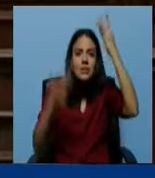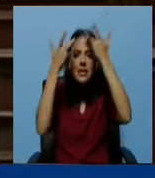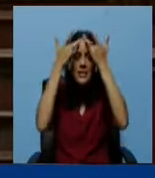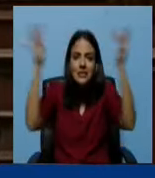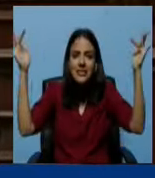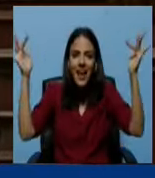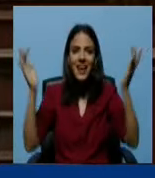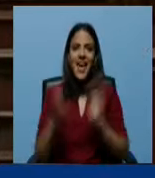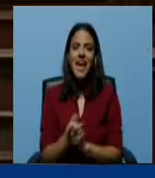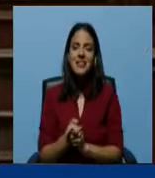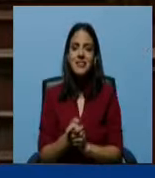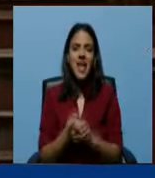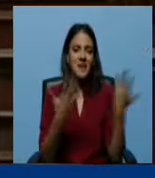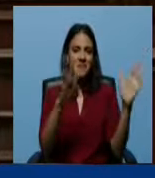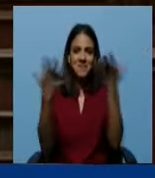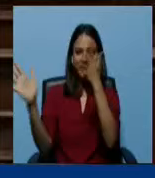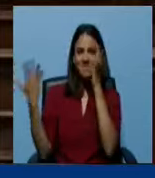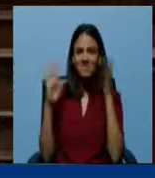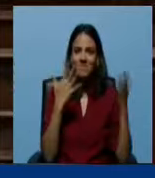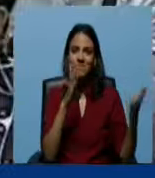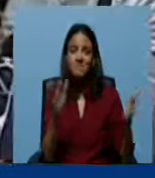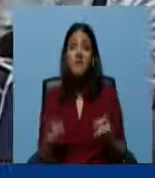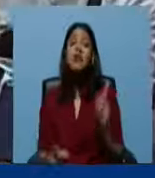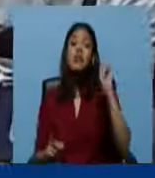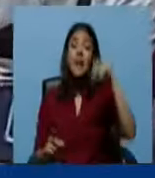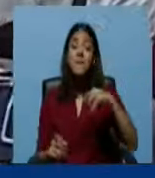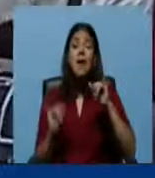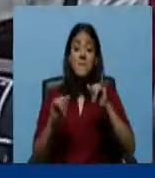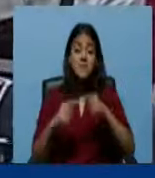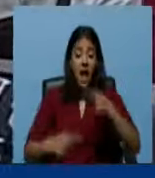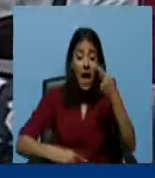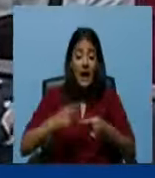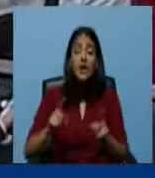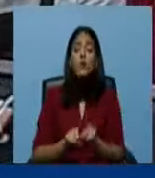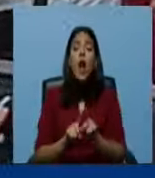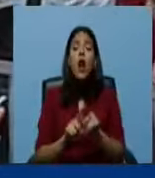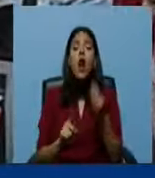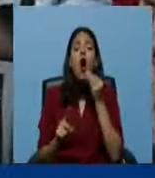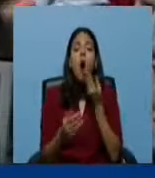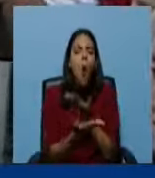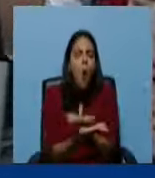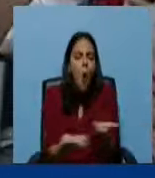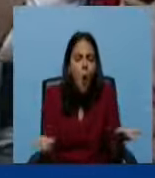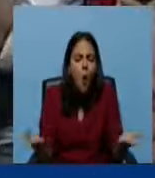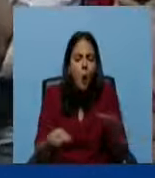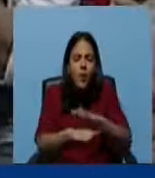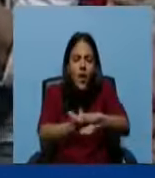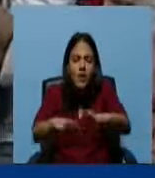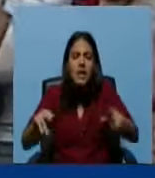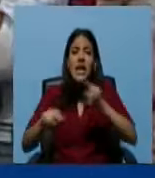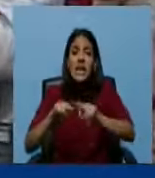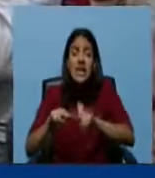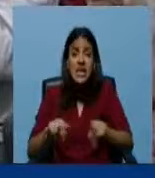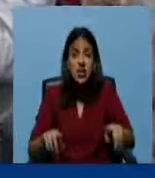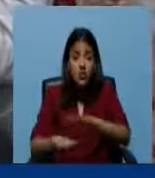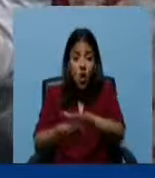Y que además, la generación más joven y la generación genial vienen